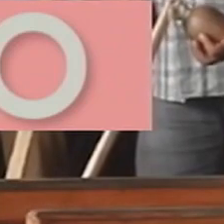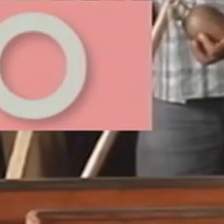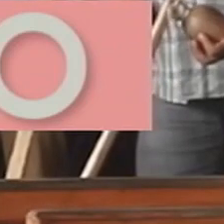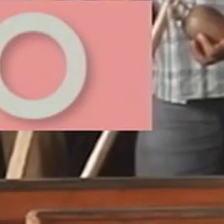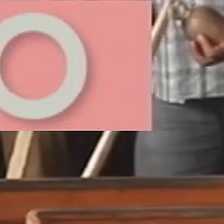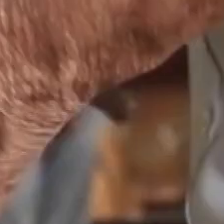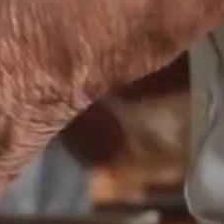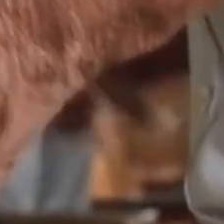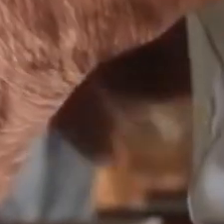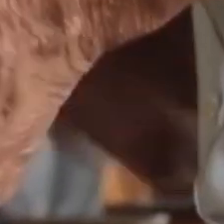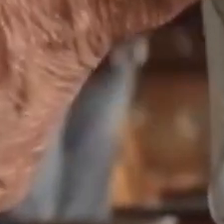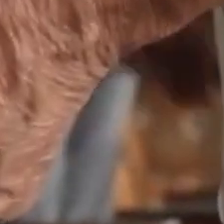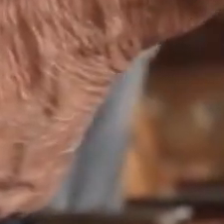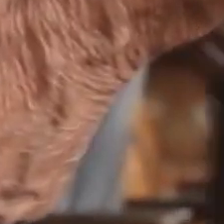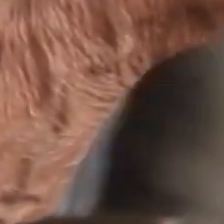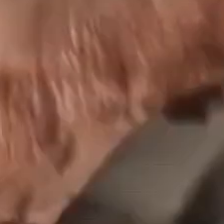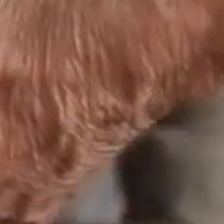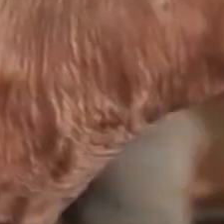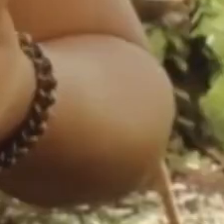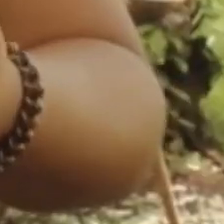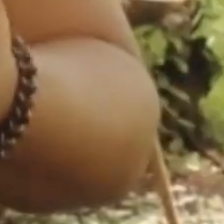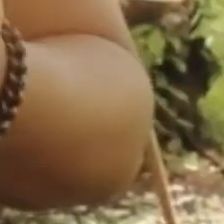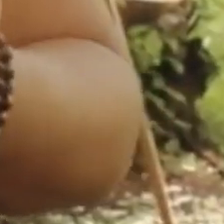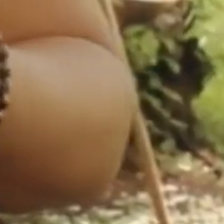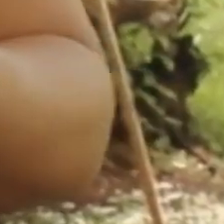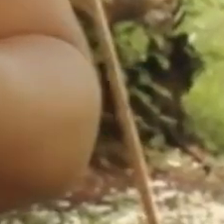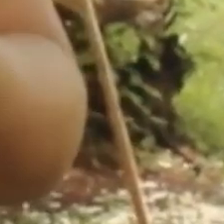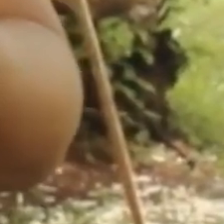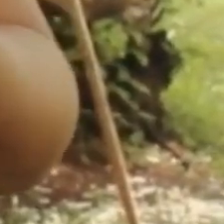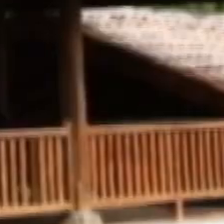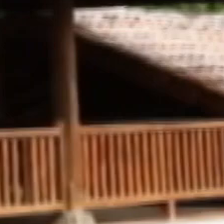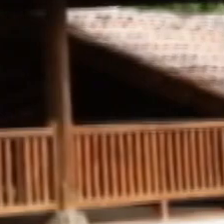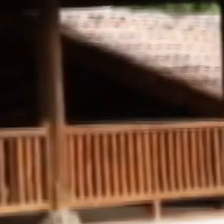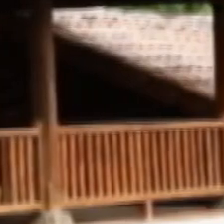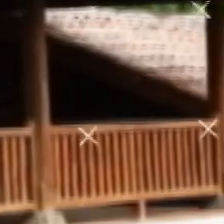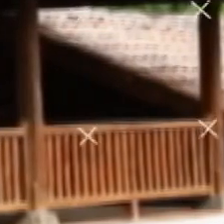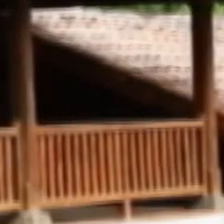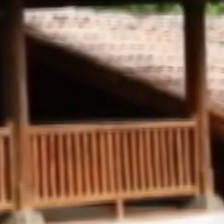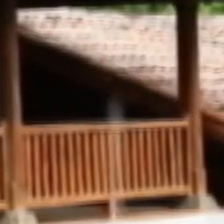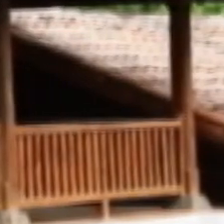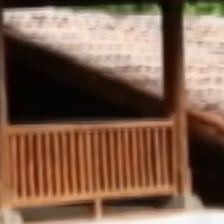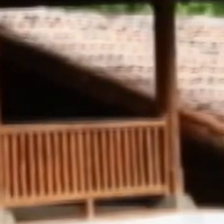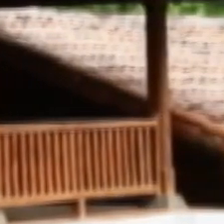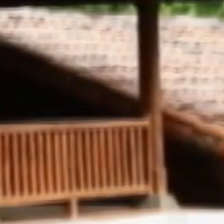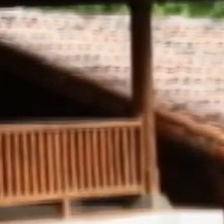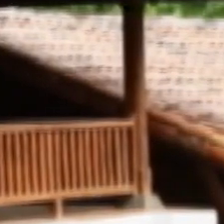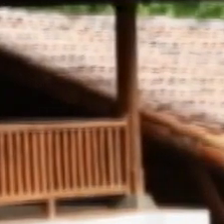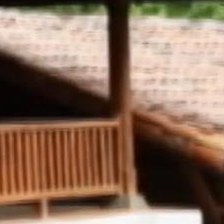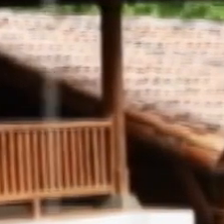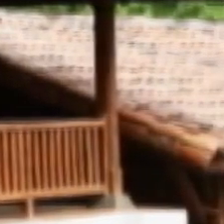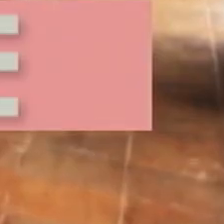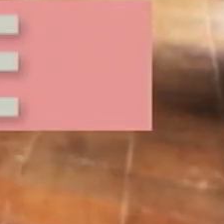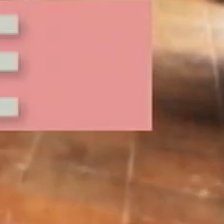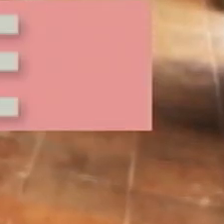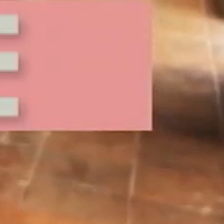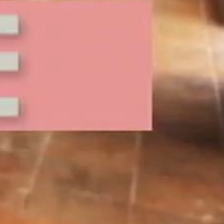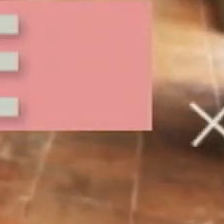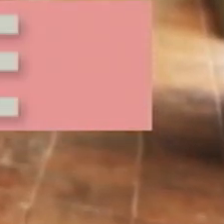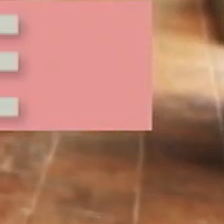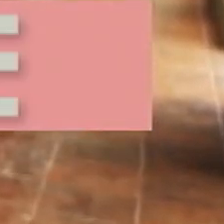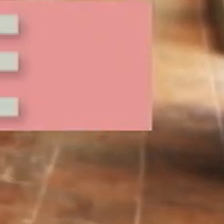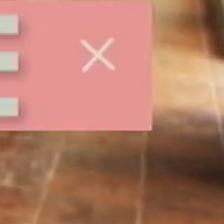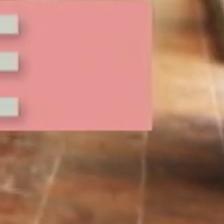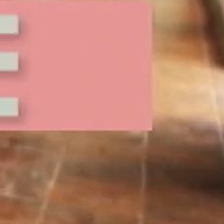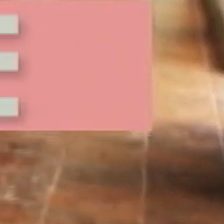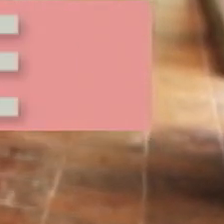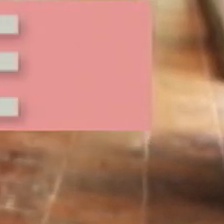donde se rescata la riqueza de este original instrumento de nuestra pampa. A las 3 de la tarde el documental Mujeres